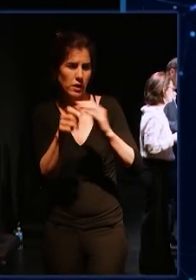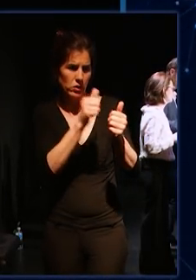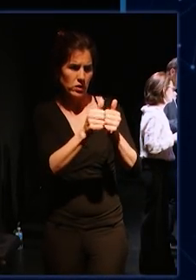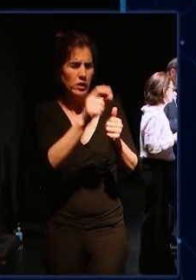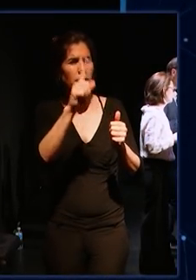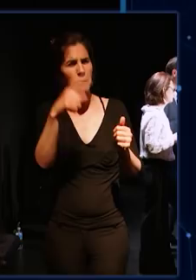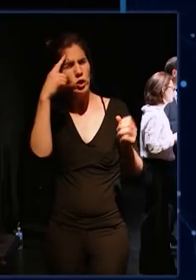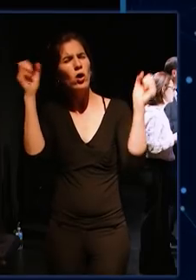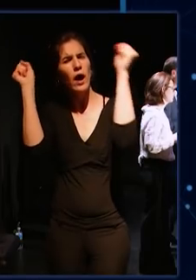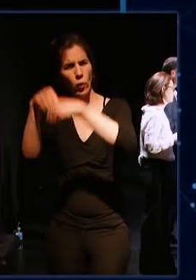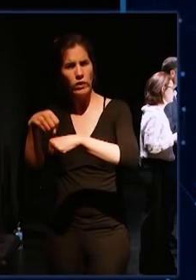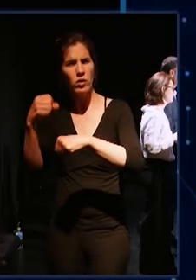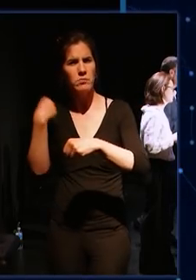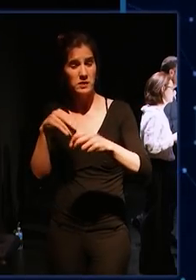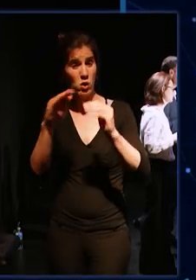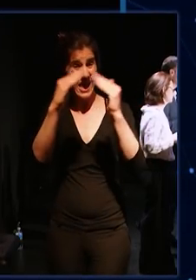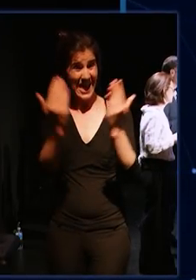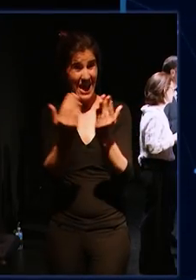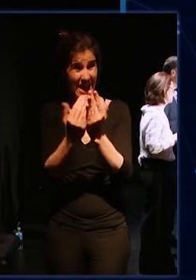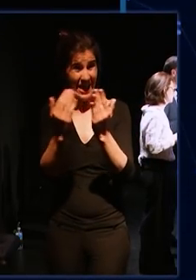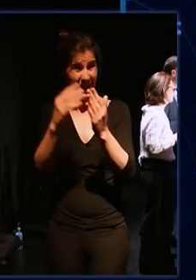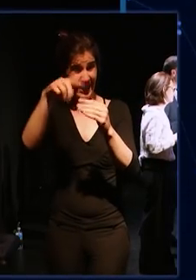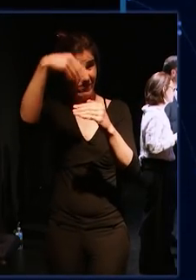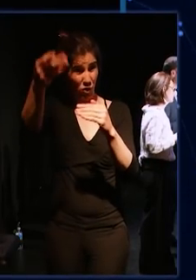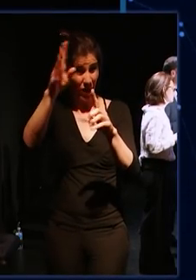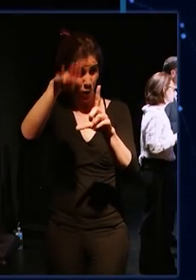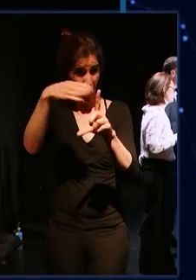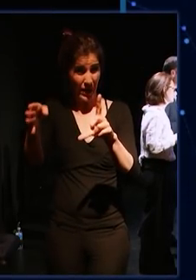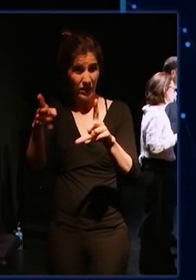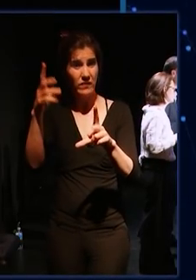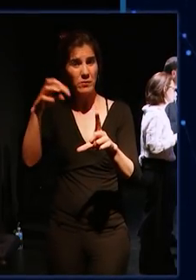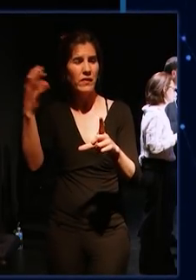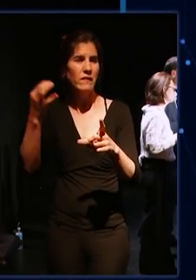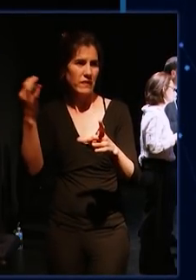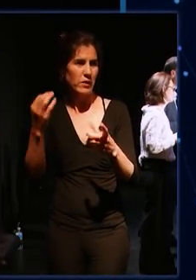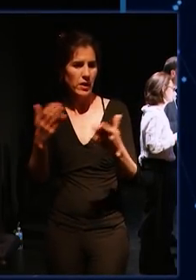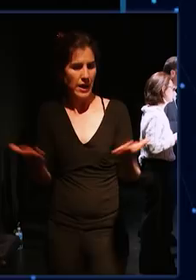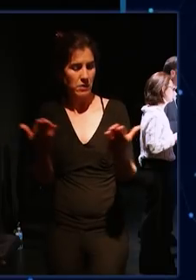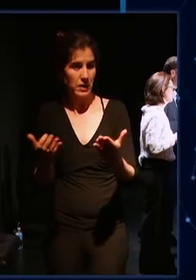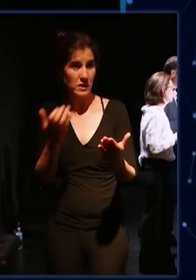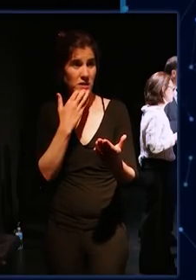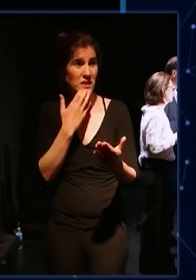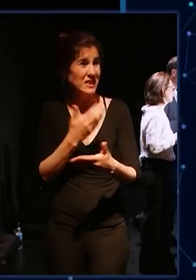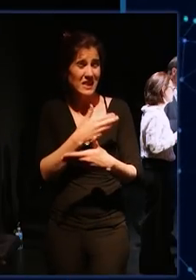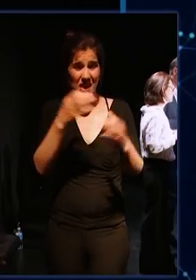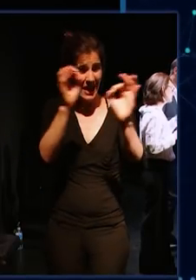extraescolares quizá se debe de ayudar, ¿no? A todos, que no haya nadie que se quede sin hacer una extraescolar si quiere hacerla. de deporte, claro, si no quiere